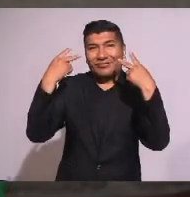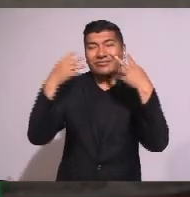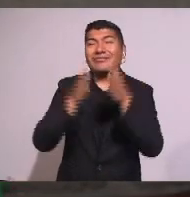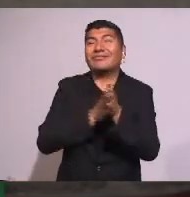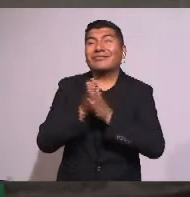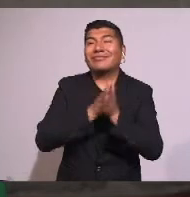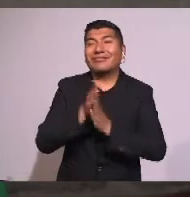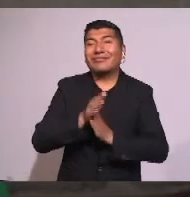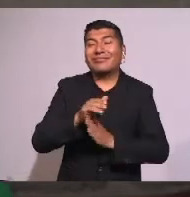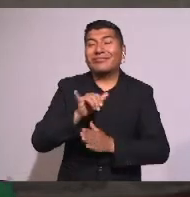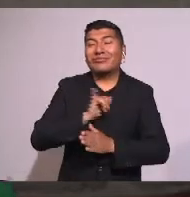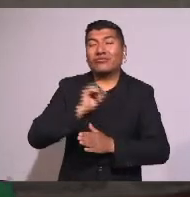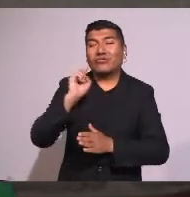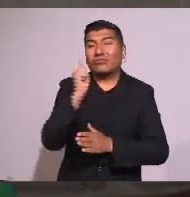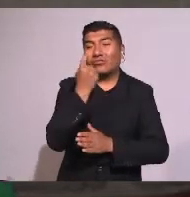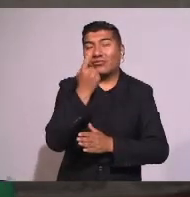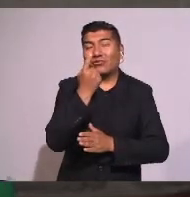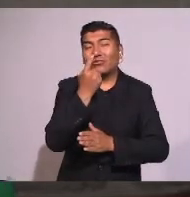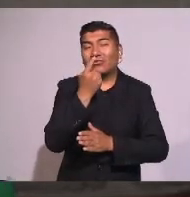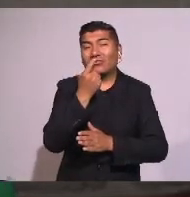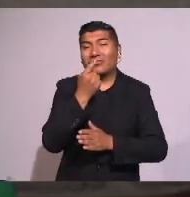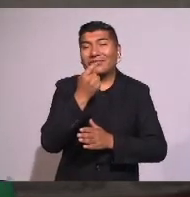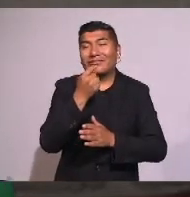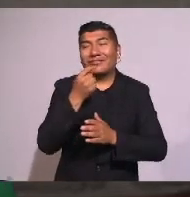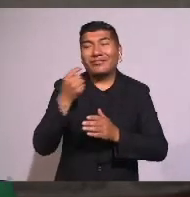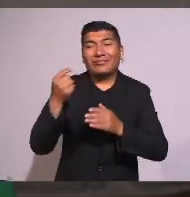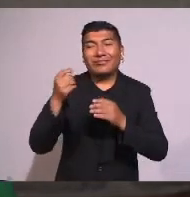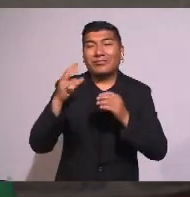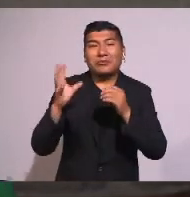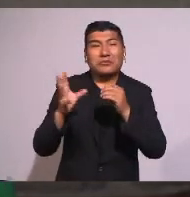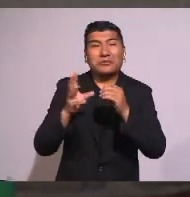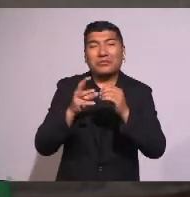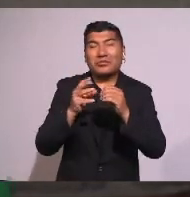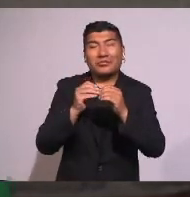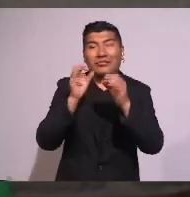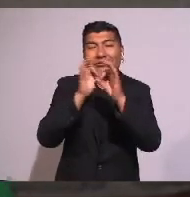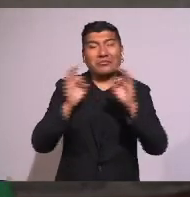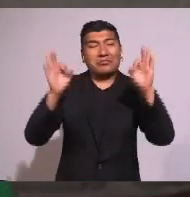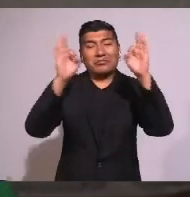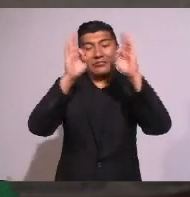intereses partidistas se colocan por encima del bien común.